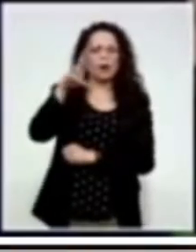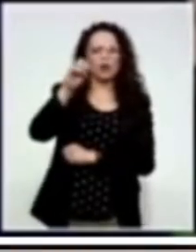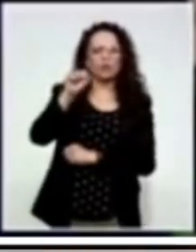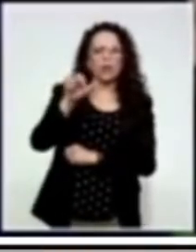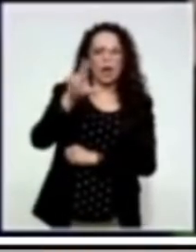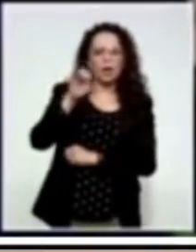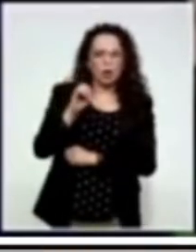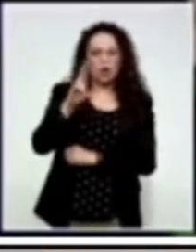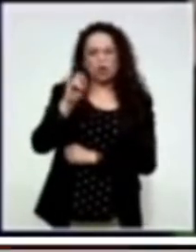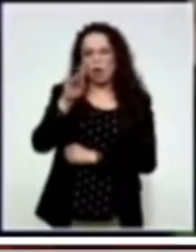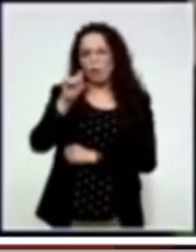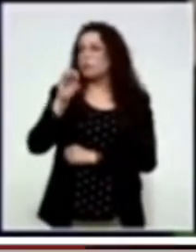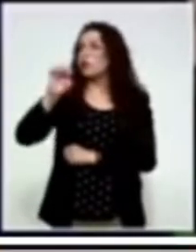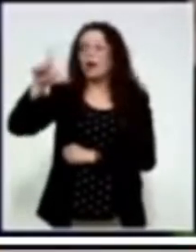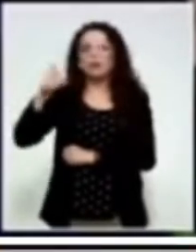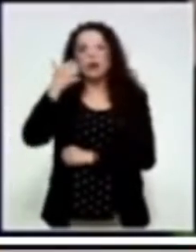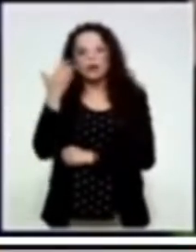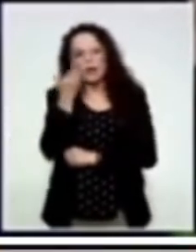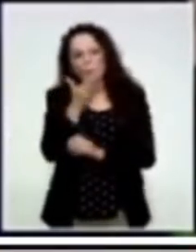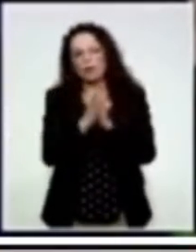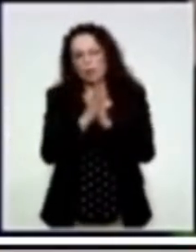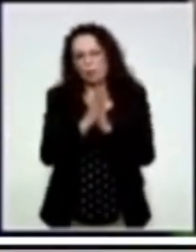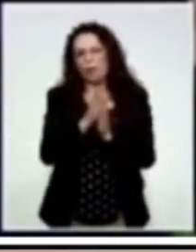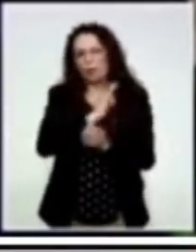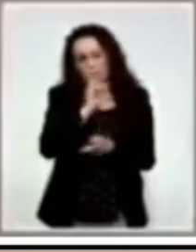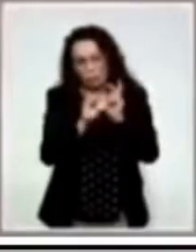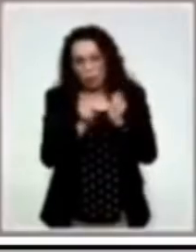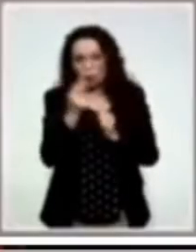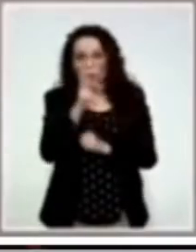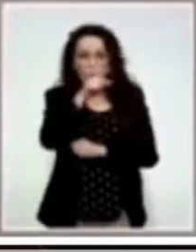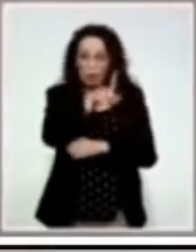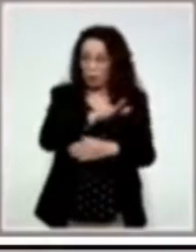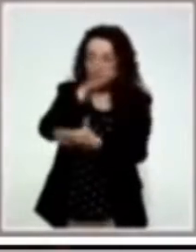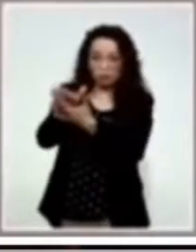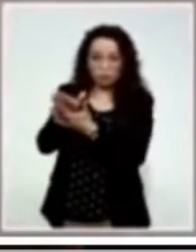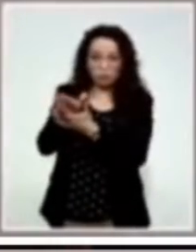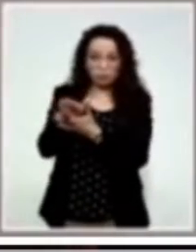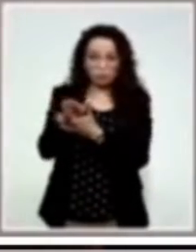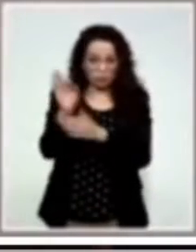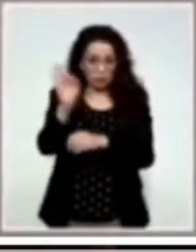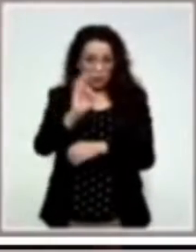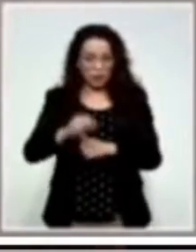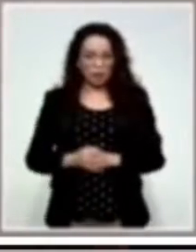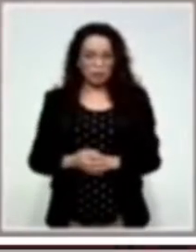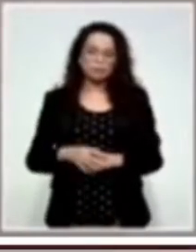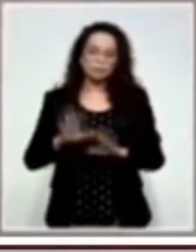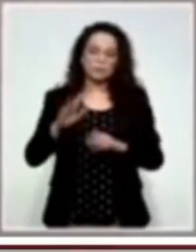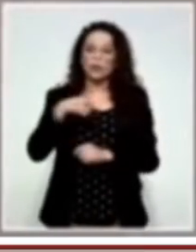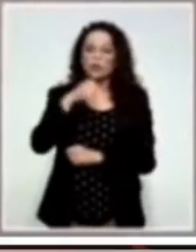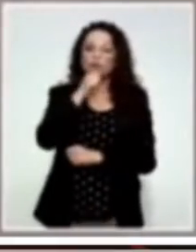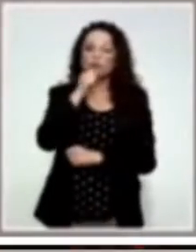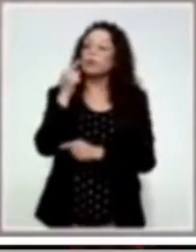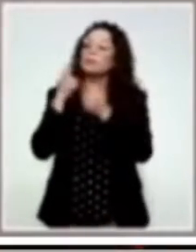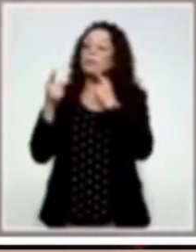reunión con usted cuando haga la visita? No he establecido la logística de la visita con las autoridades de la Ciudad de